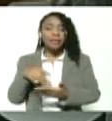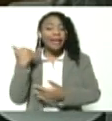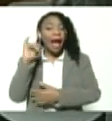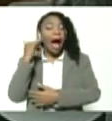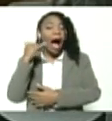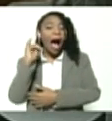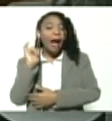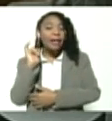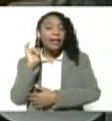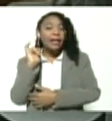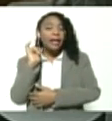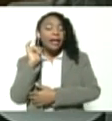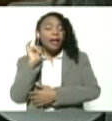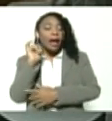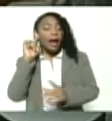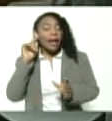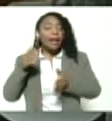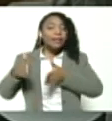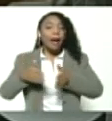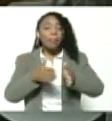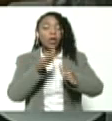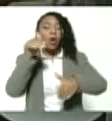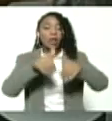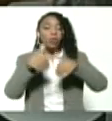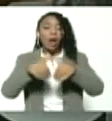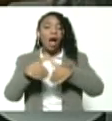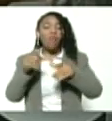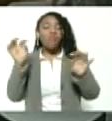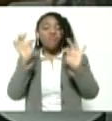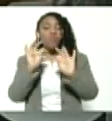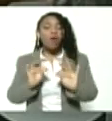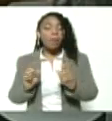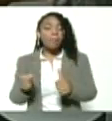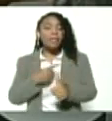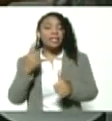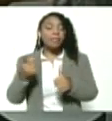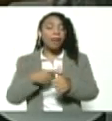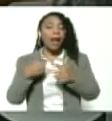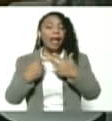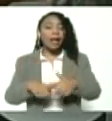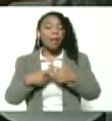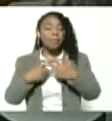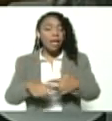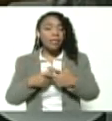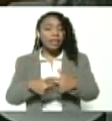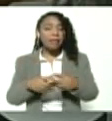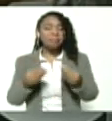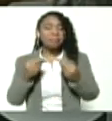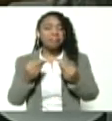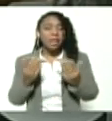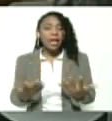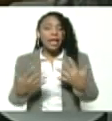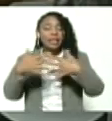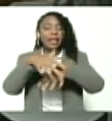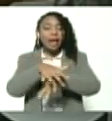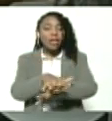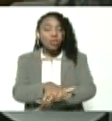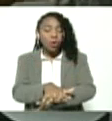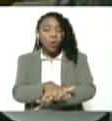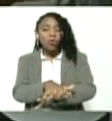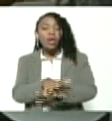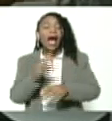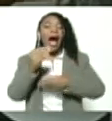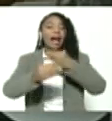la vía electoral, por supuesto, como una de sus principales herramientas para integrar, conformar